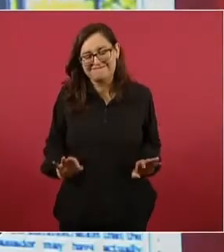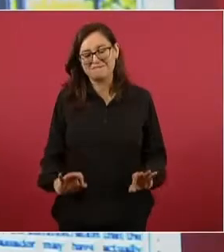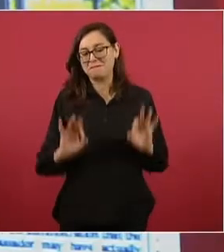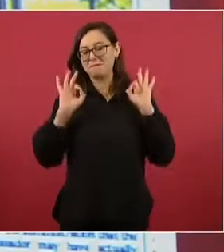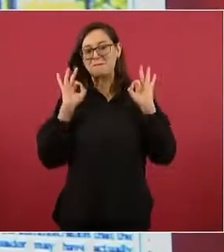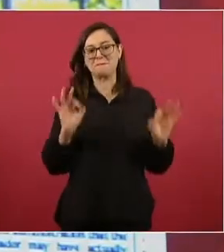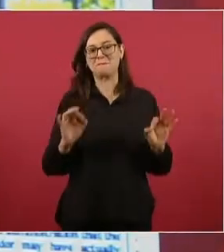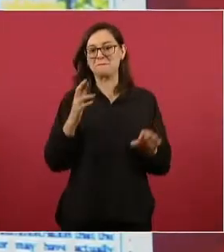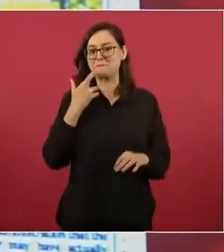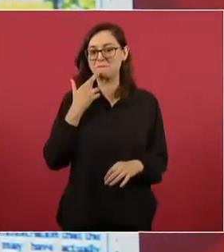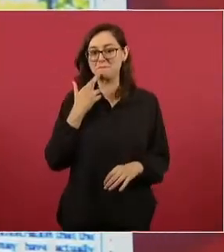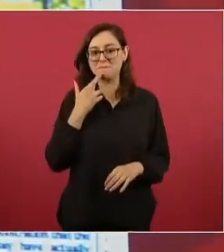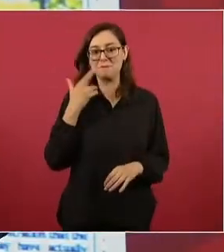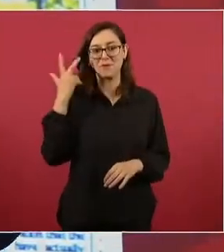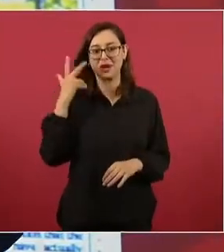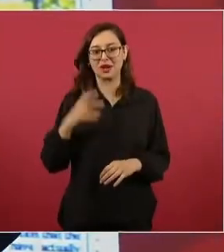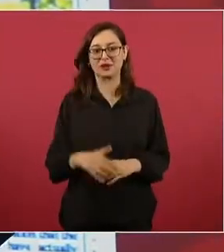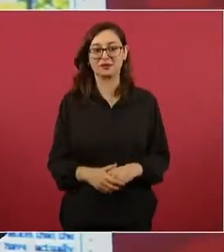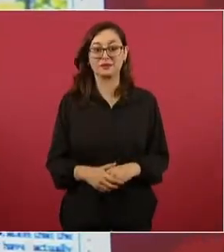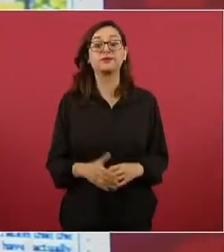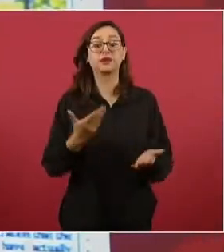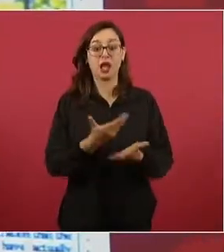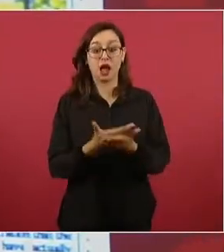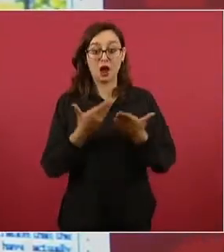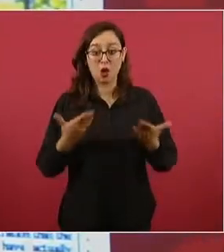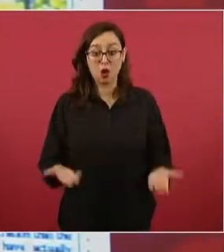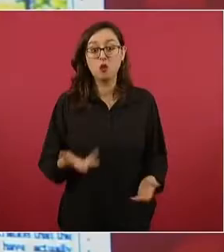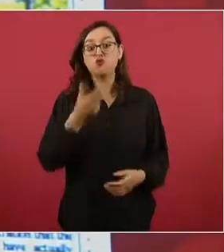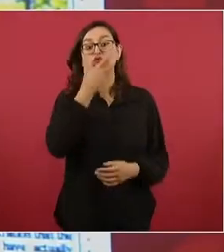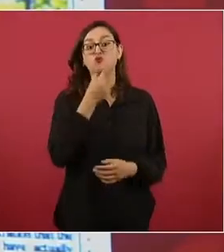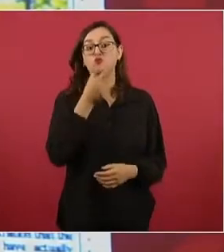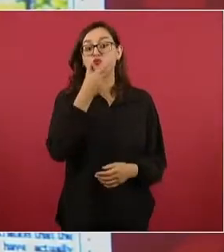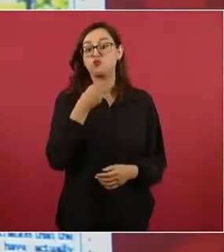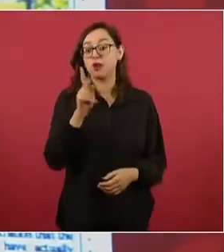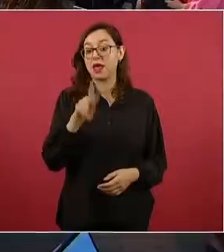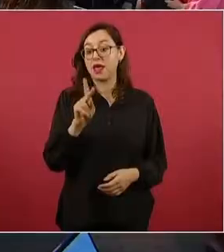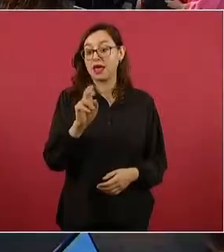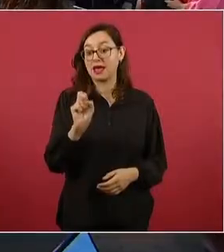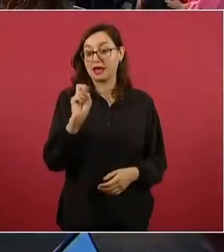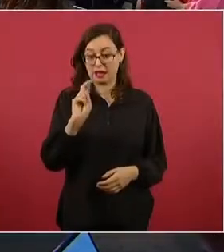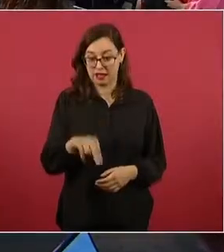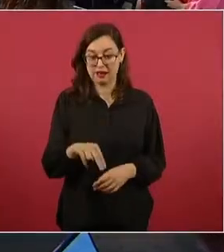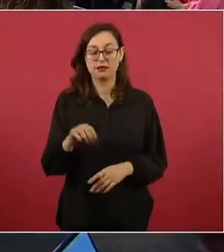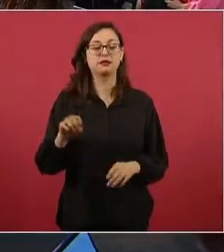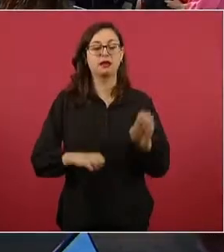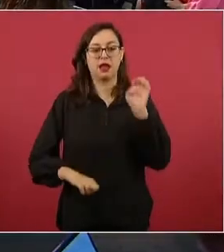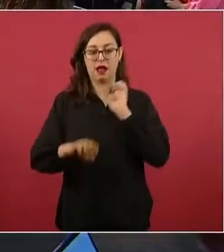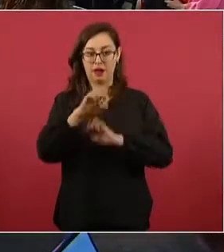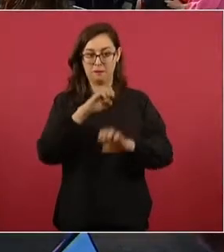Y el embajador Ken Salazar, pues es un hombre